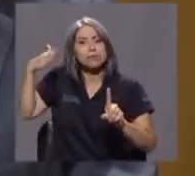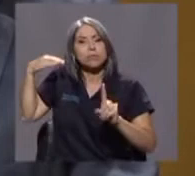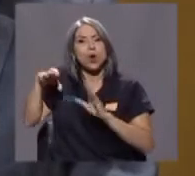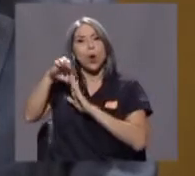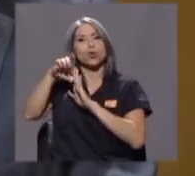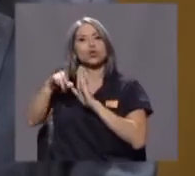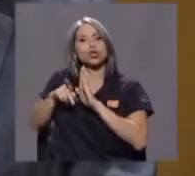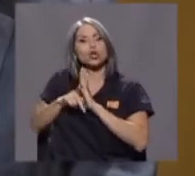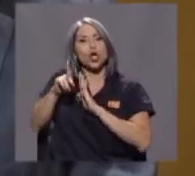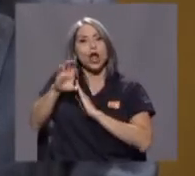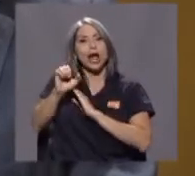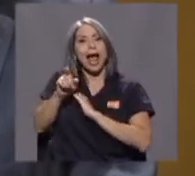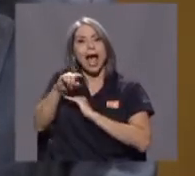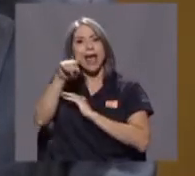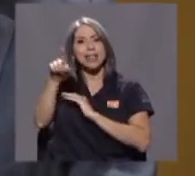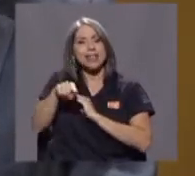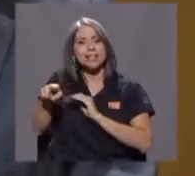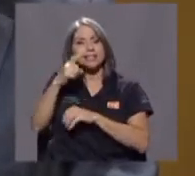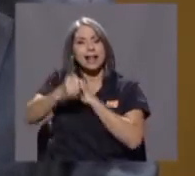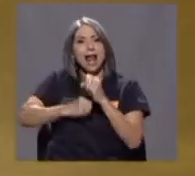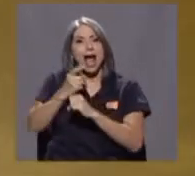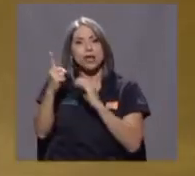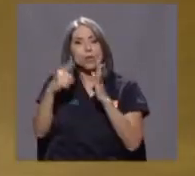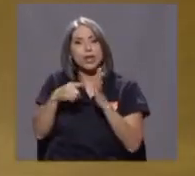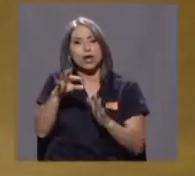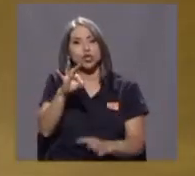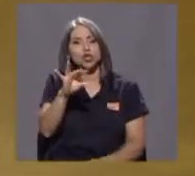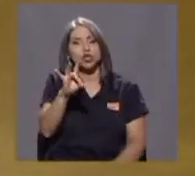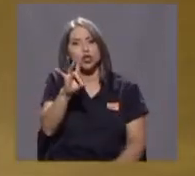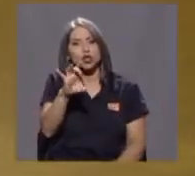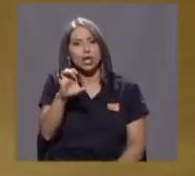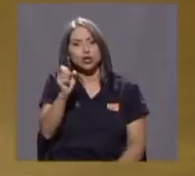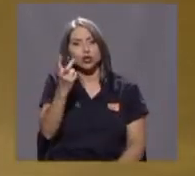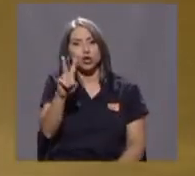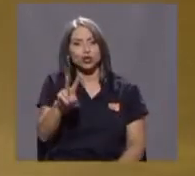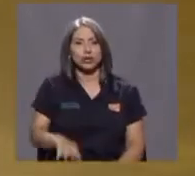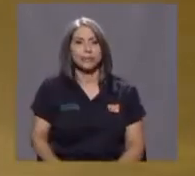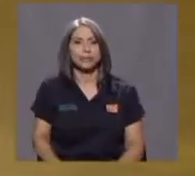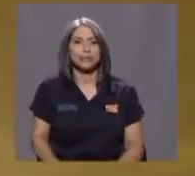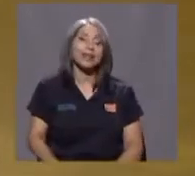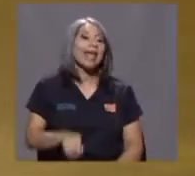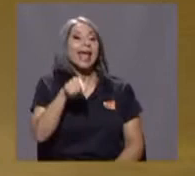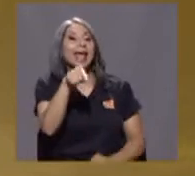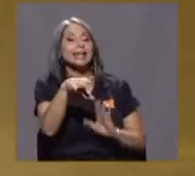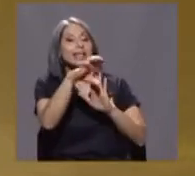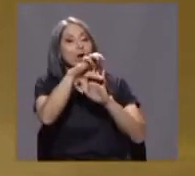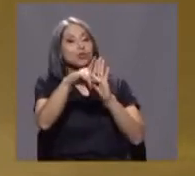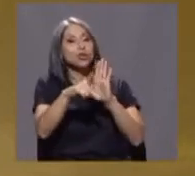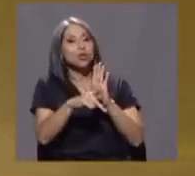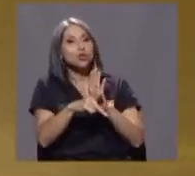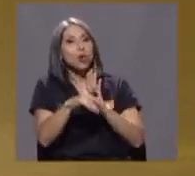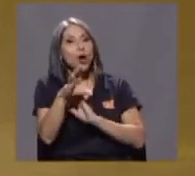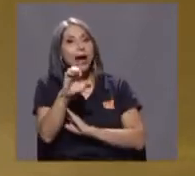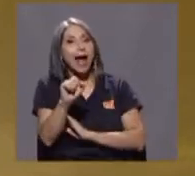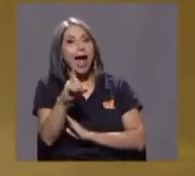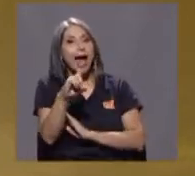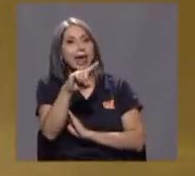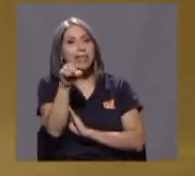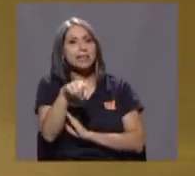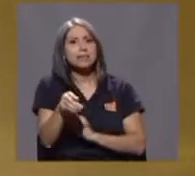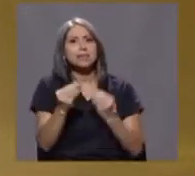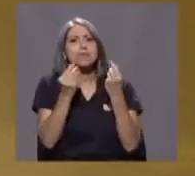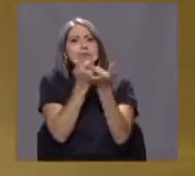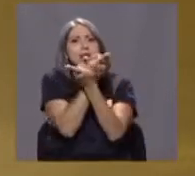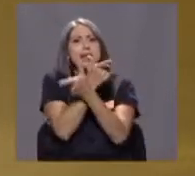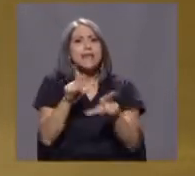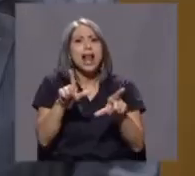de Cádiz de 1812. Es una constitución muy liberal, es una de las más avanzadas del